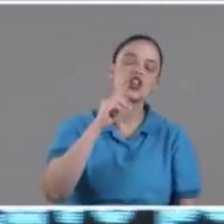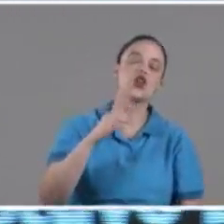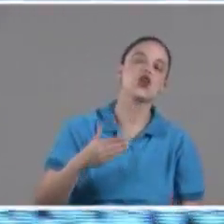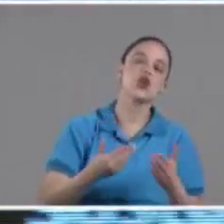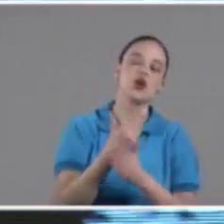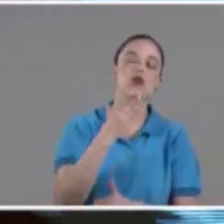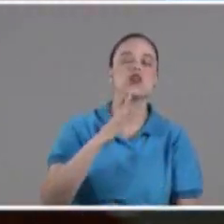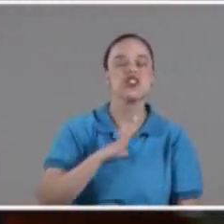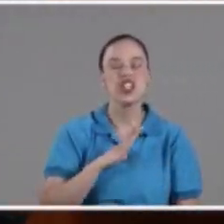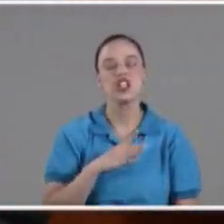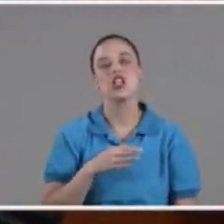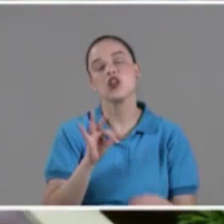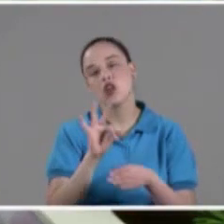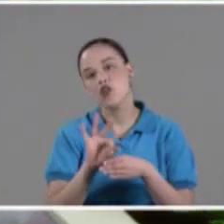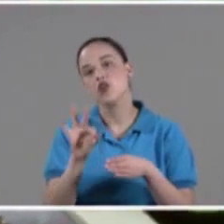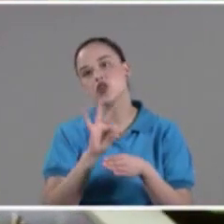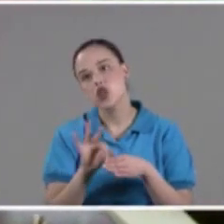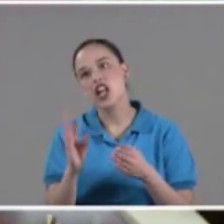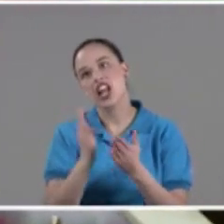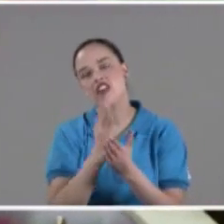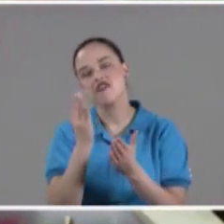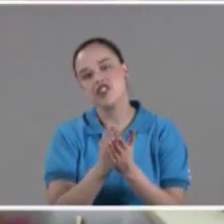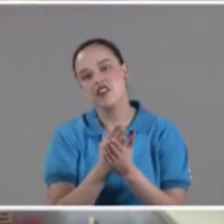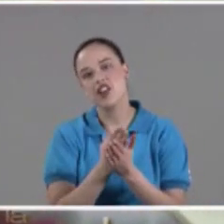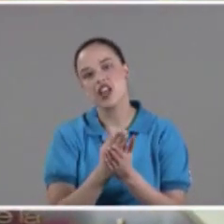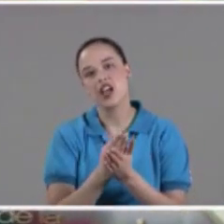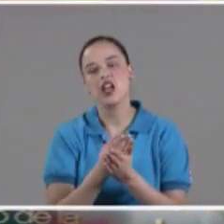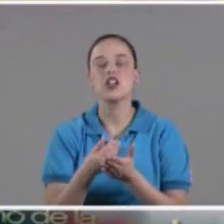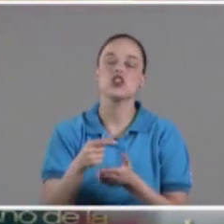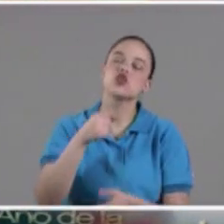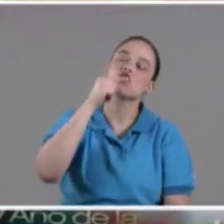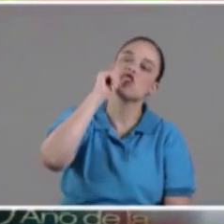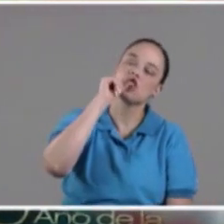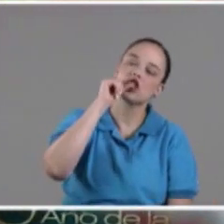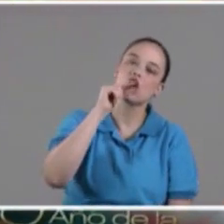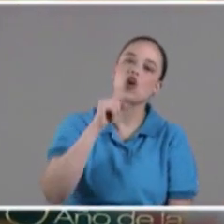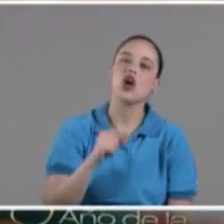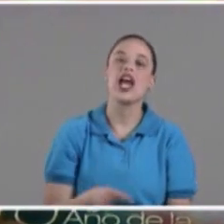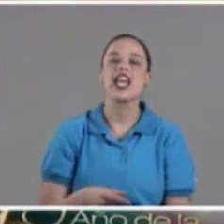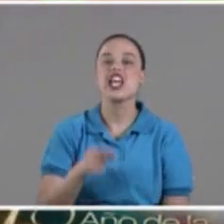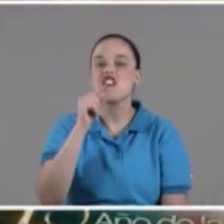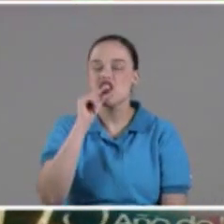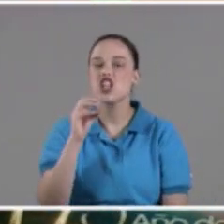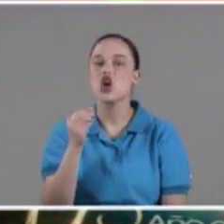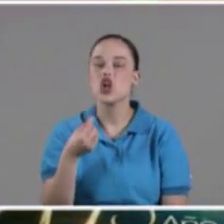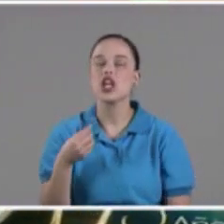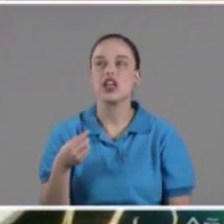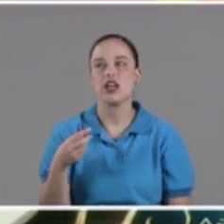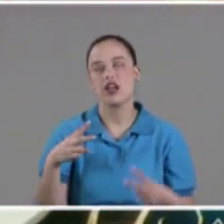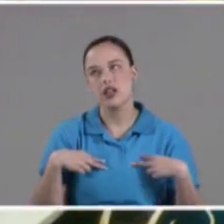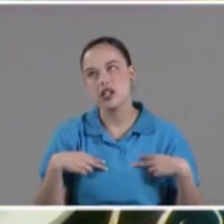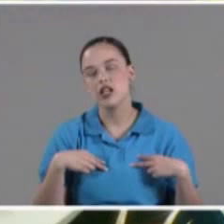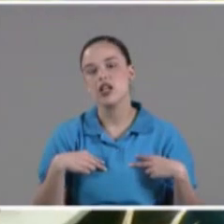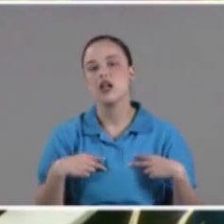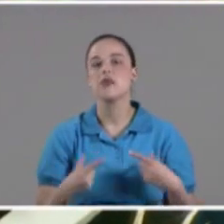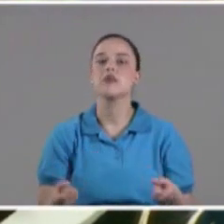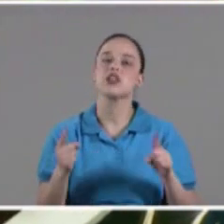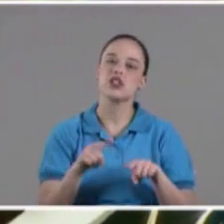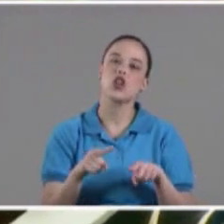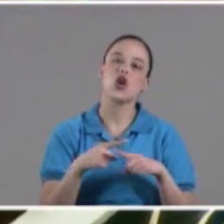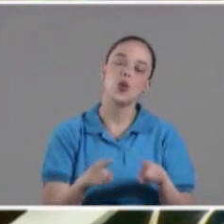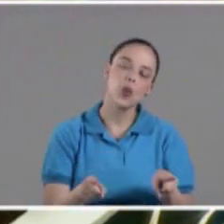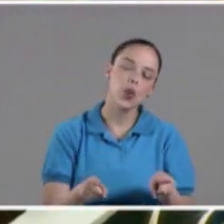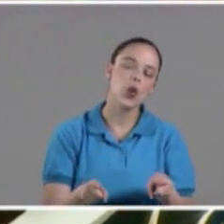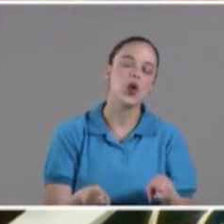su función y la Biblia le ama mosto pero el vino que ha que ha pasado sus